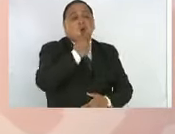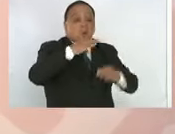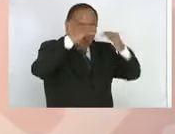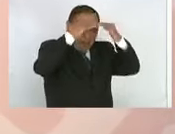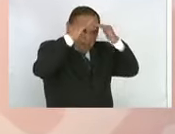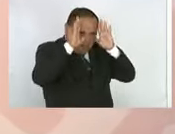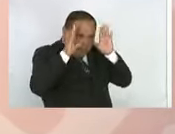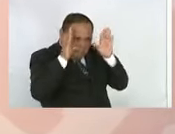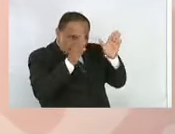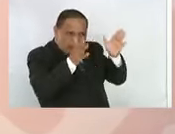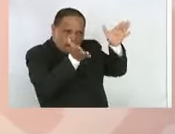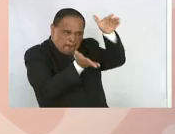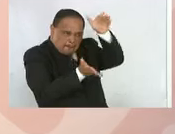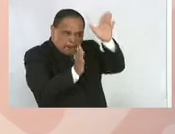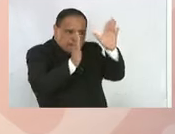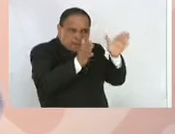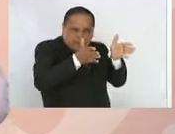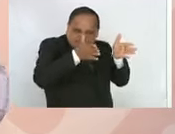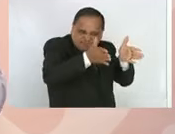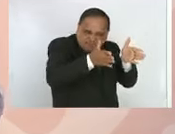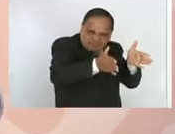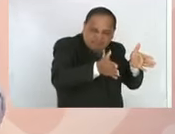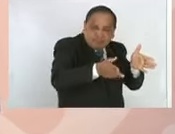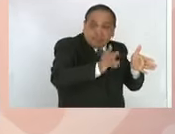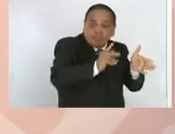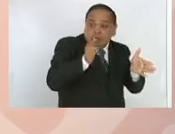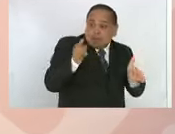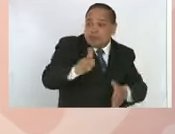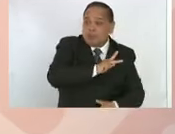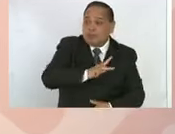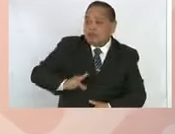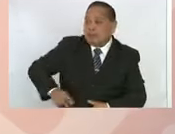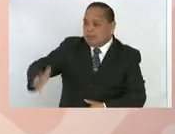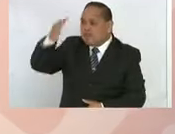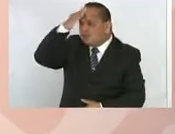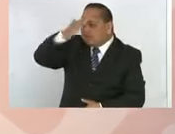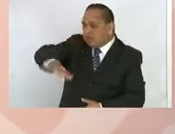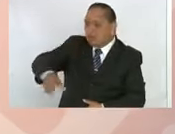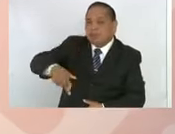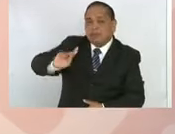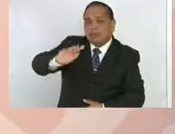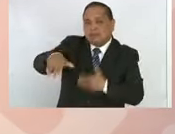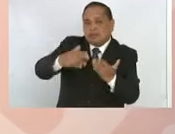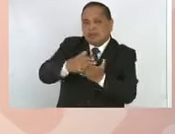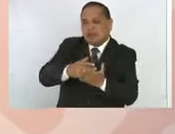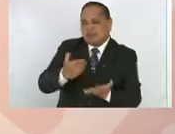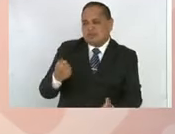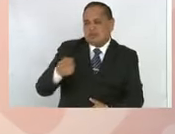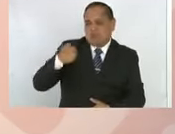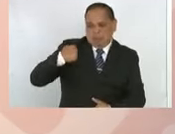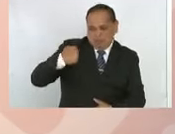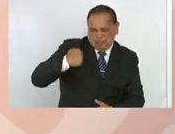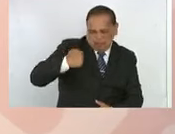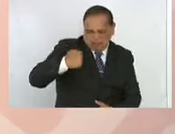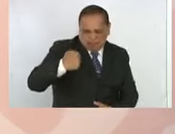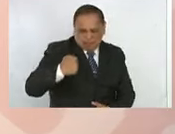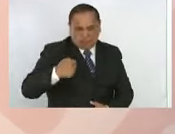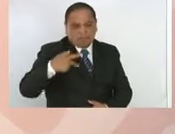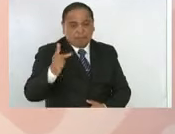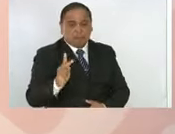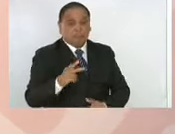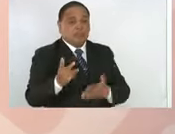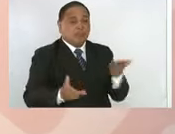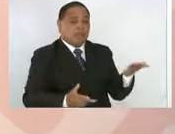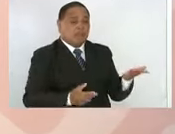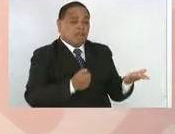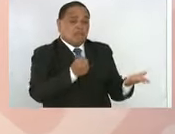voluntad transformadora del presidente López Obrador, que su perseverancia, se enfrentaría en algún momento a una realidad: el déficit